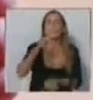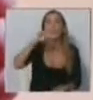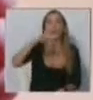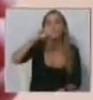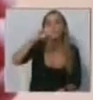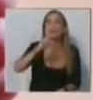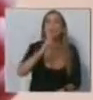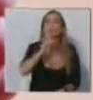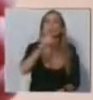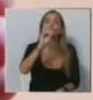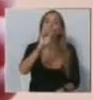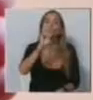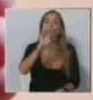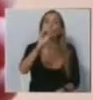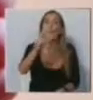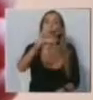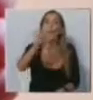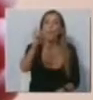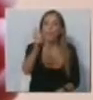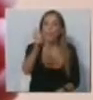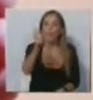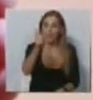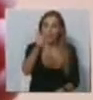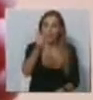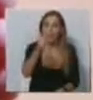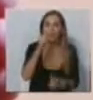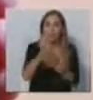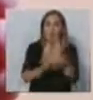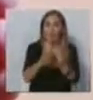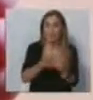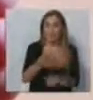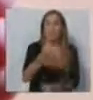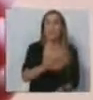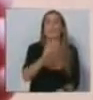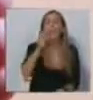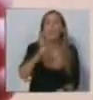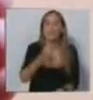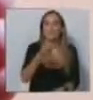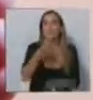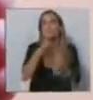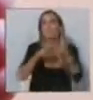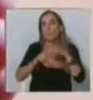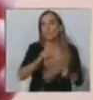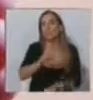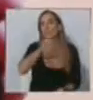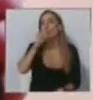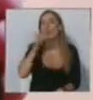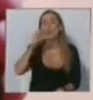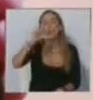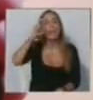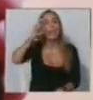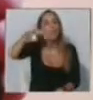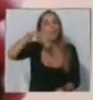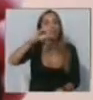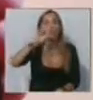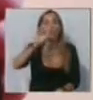6 meses y media la empresa directamente, sí. Te la compras con esa plata. Nos podemos comprar un país entero como Honduras, porque hacemos la cuenta con el Producto